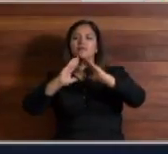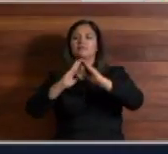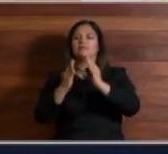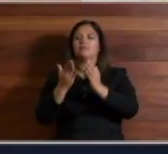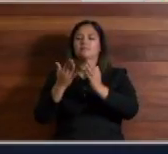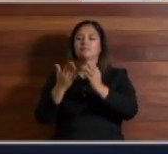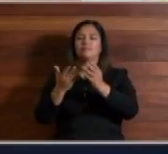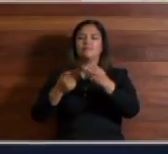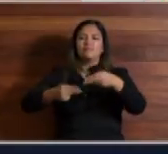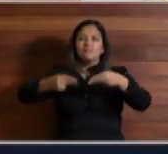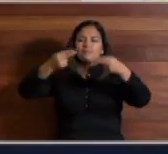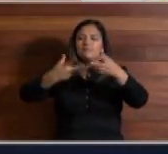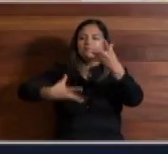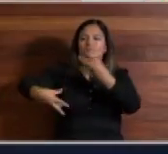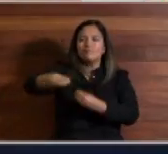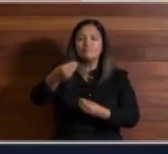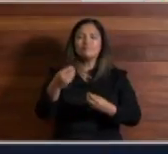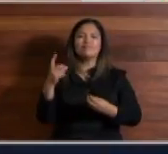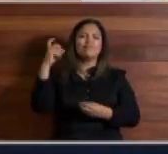en la inversión bruta fija